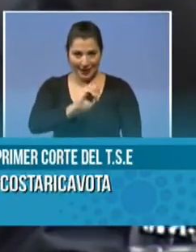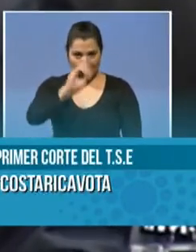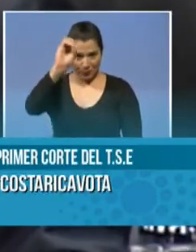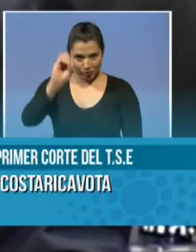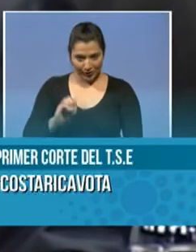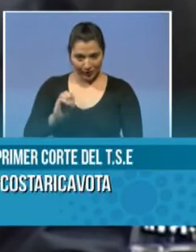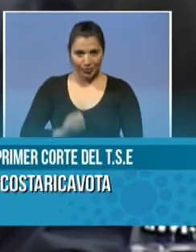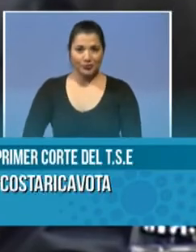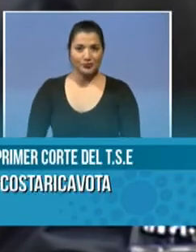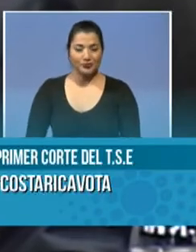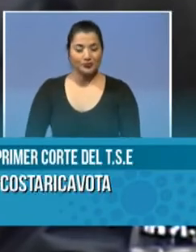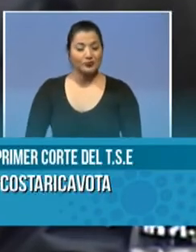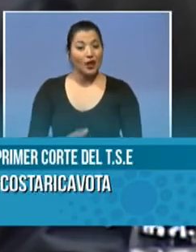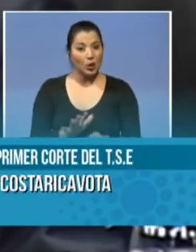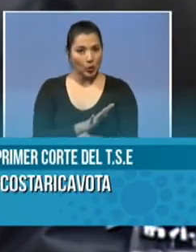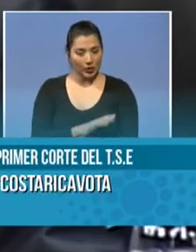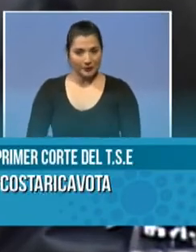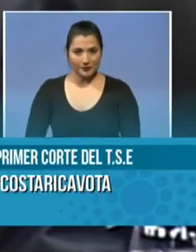60,66% del total.